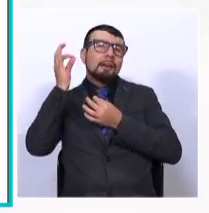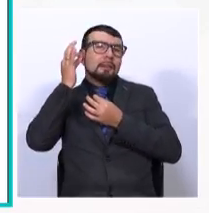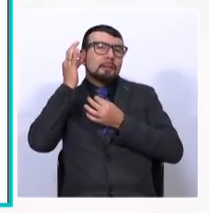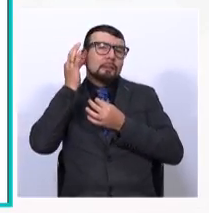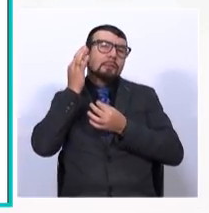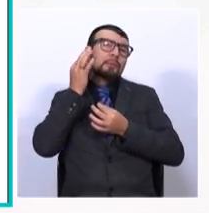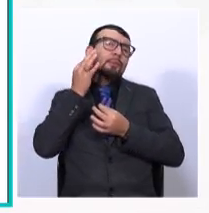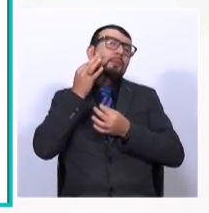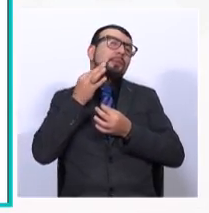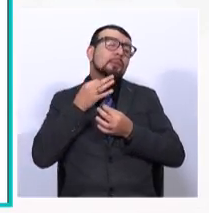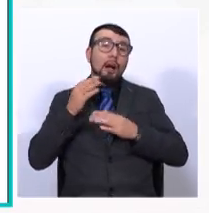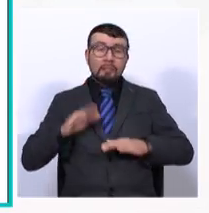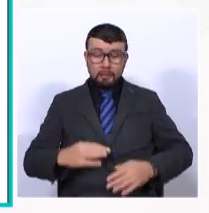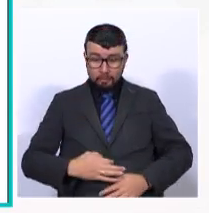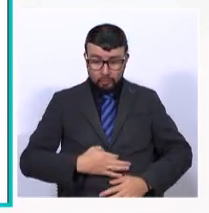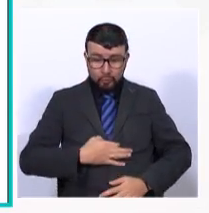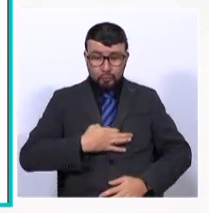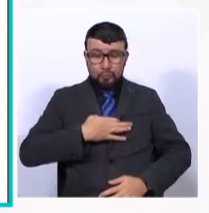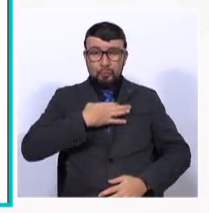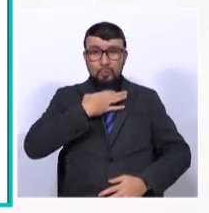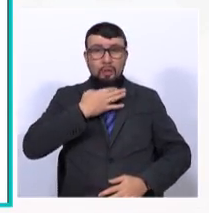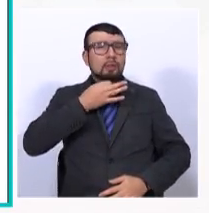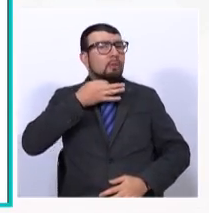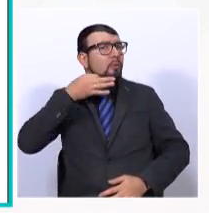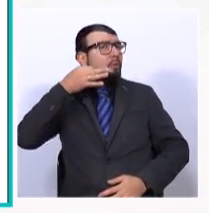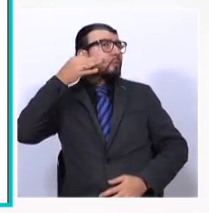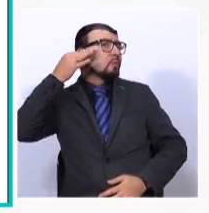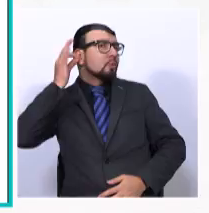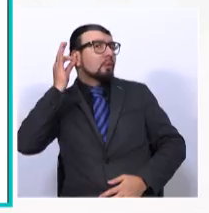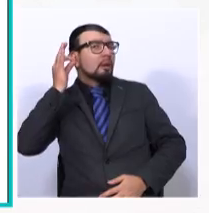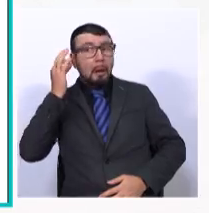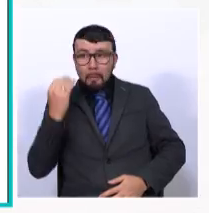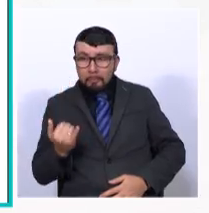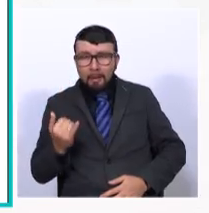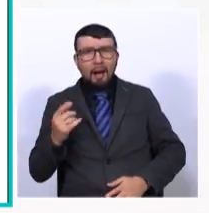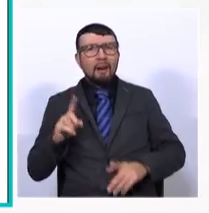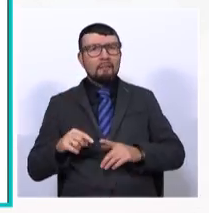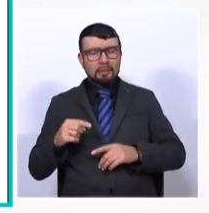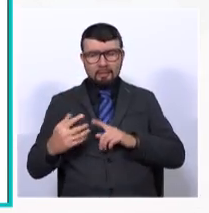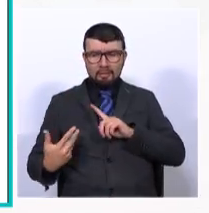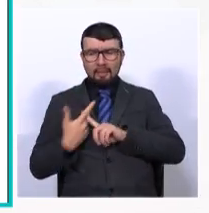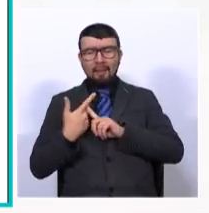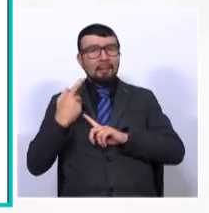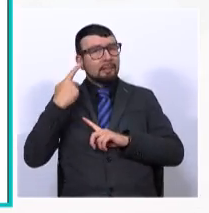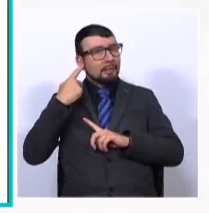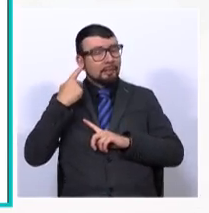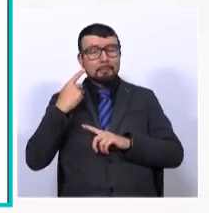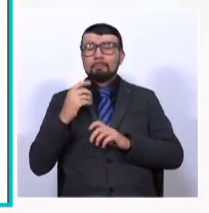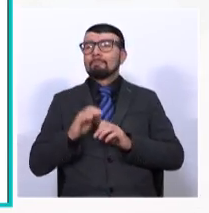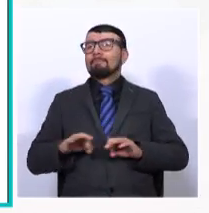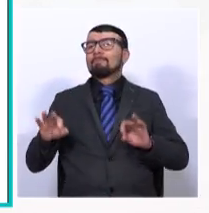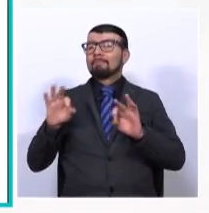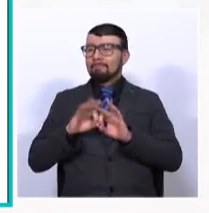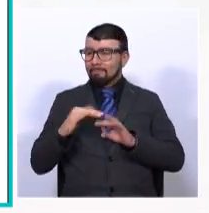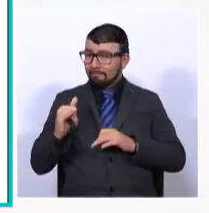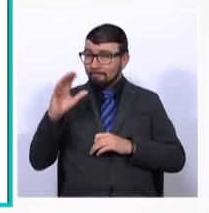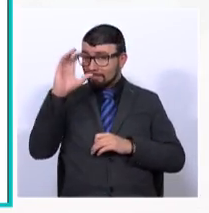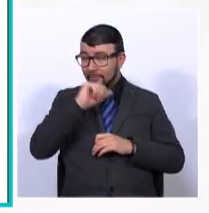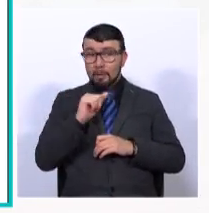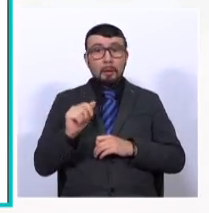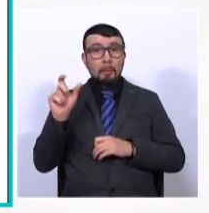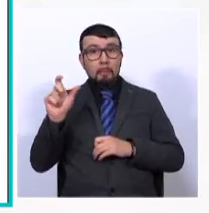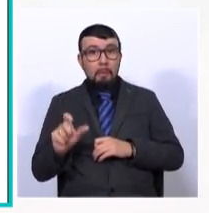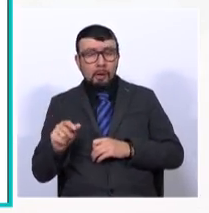que llamamos el ácido, y por eso se afecta el oído. Miren lo importante que es hacerle al paciente